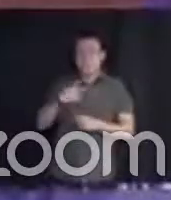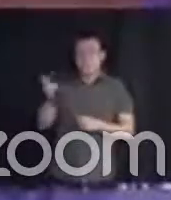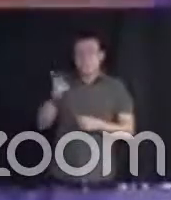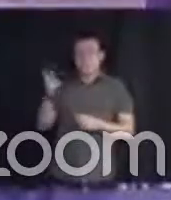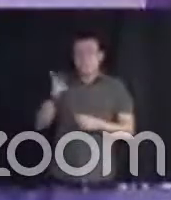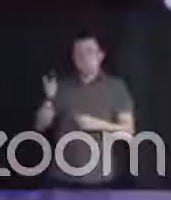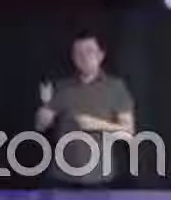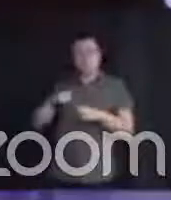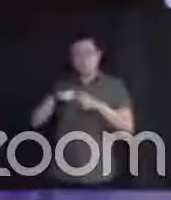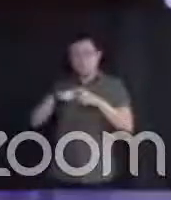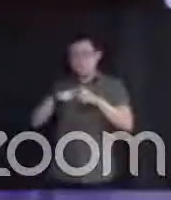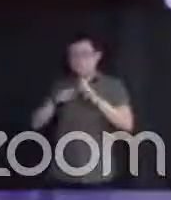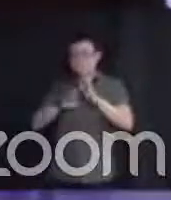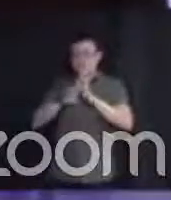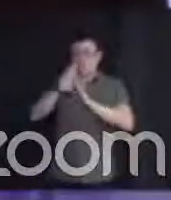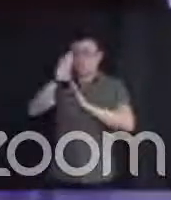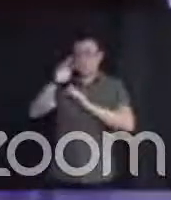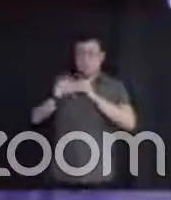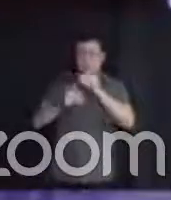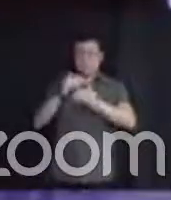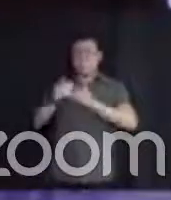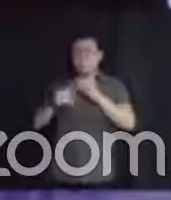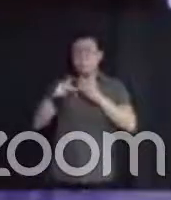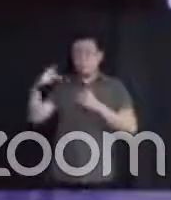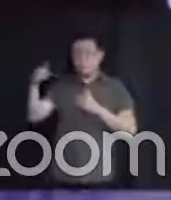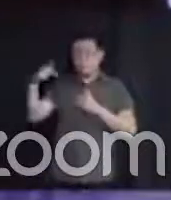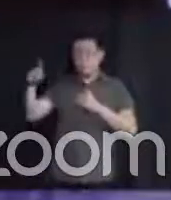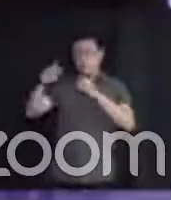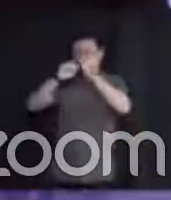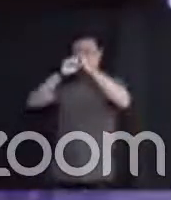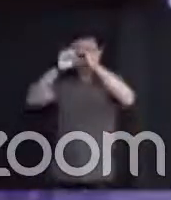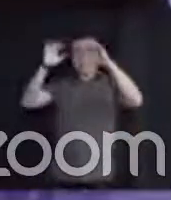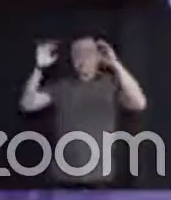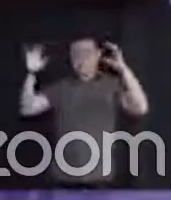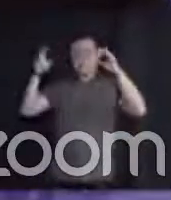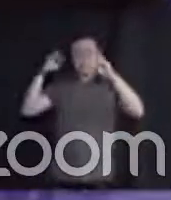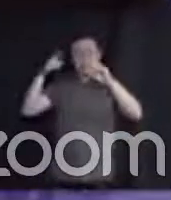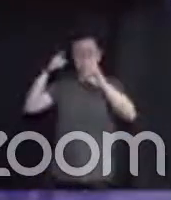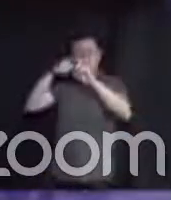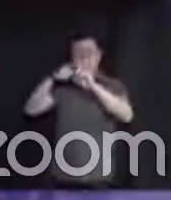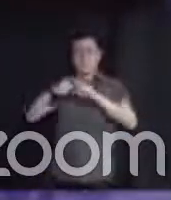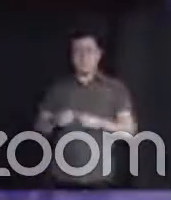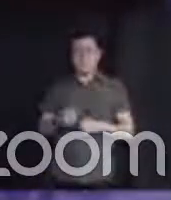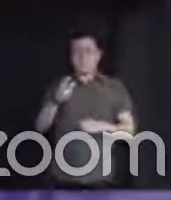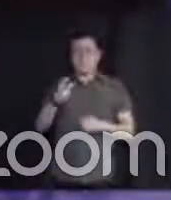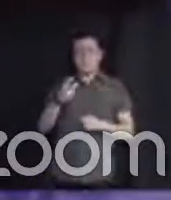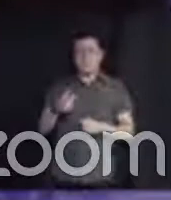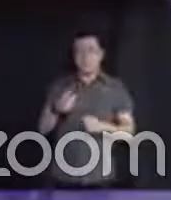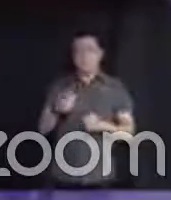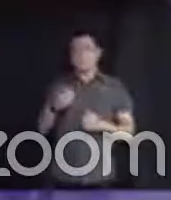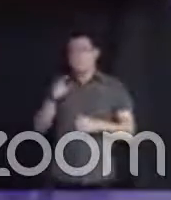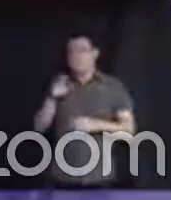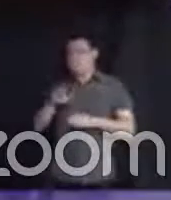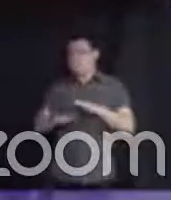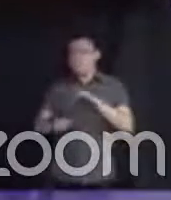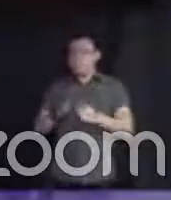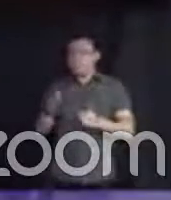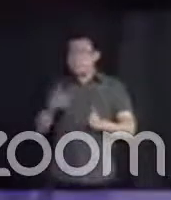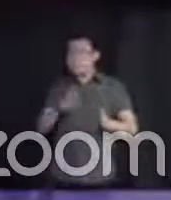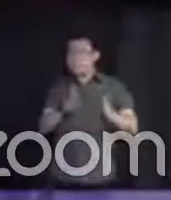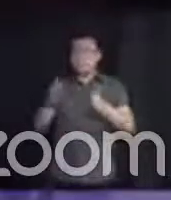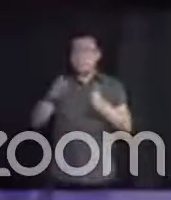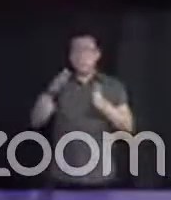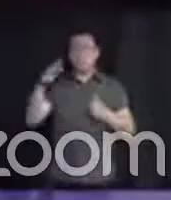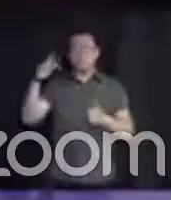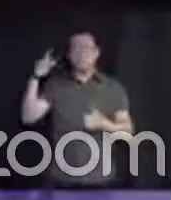ellos. Y bueno, todo esto sí es un trabajo fuerte caminado, porque tienes que tener mucha voluntad, mucha fuerza,